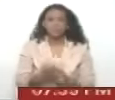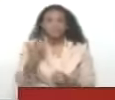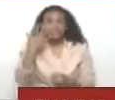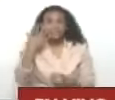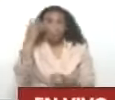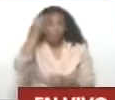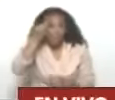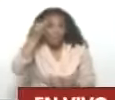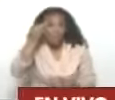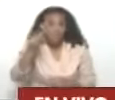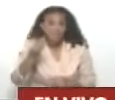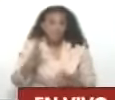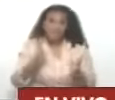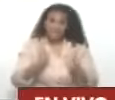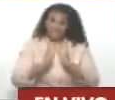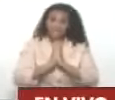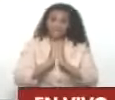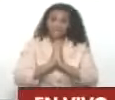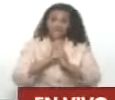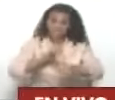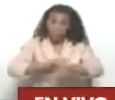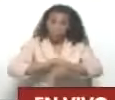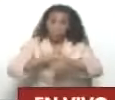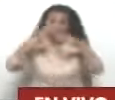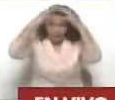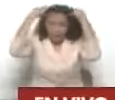creo que José Gregorio Hernández es un instrumento de Dios.